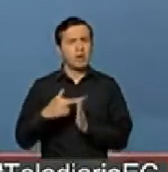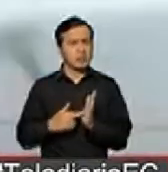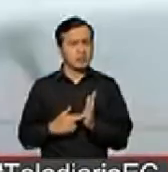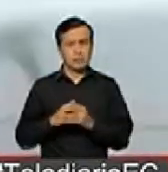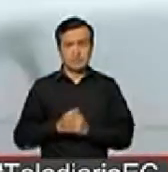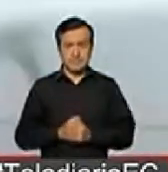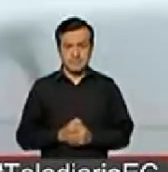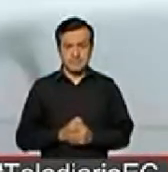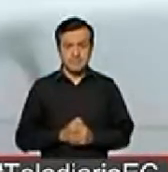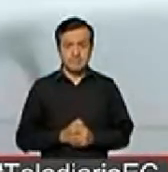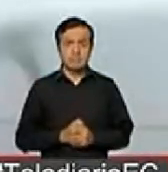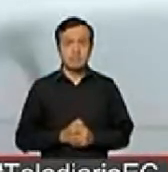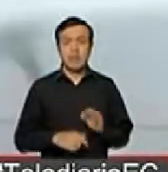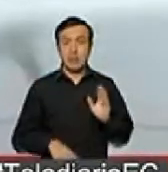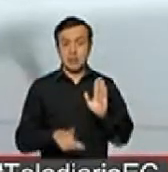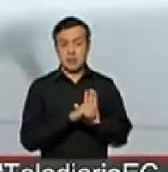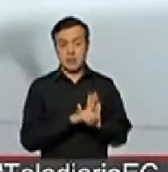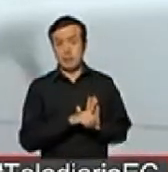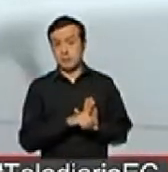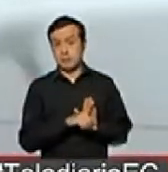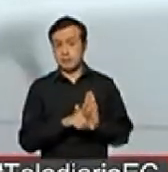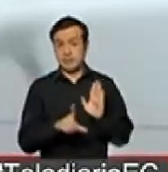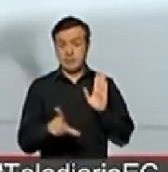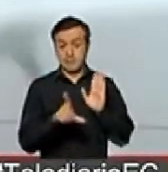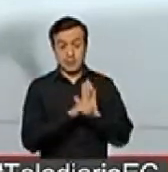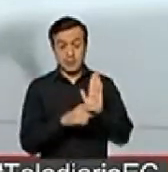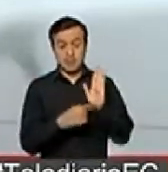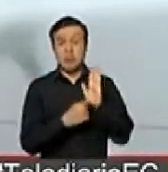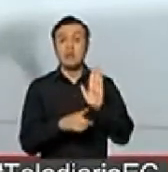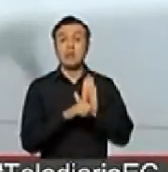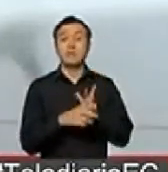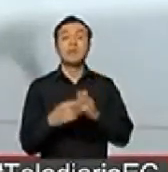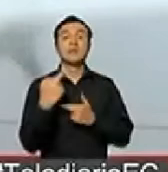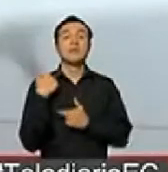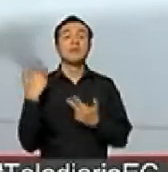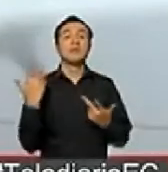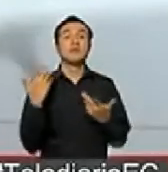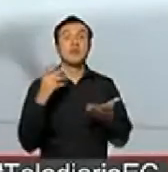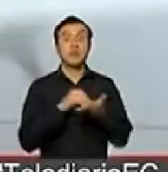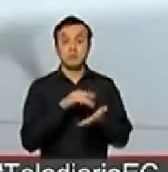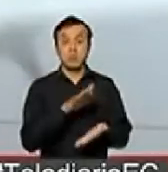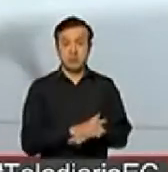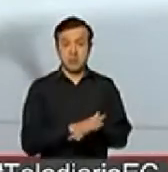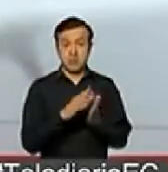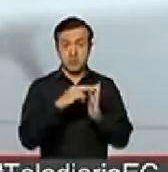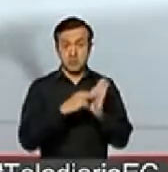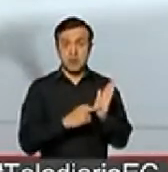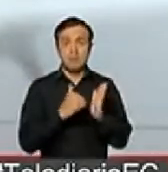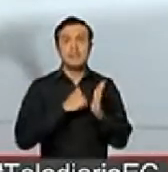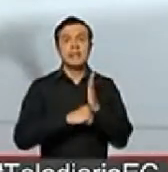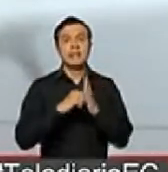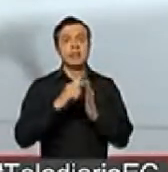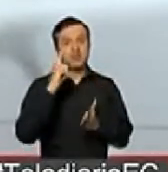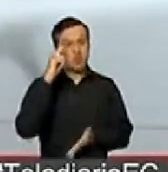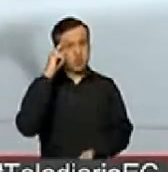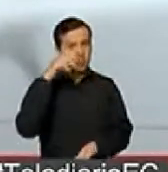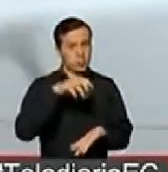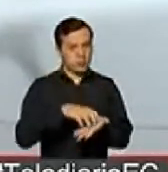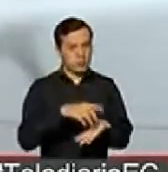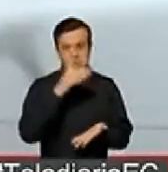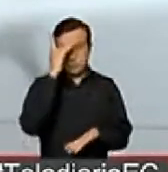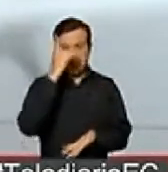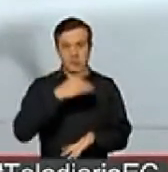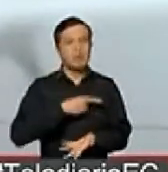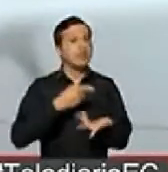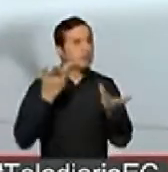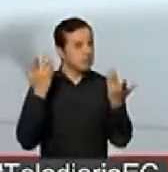Bueno, dentro de la ley se le da la responsabilidad de la implementación de este registro al Ministerio de Gobierno. A esta decisión